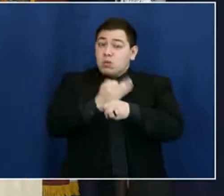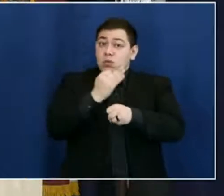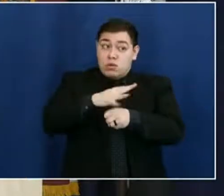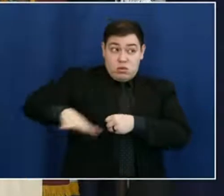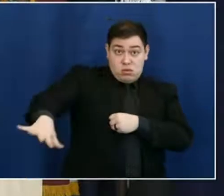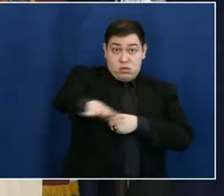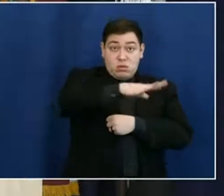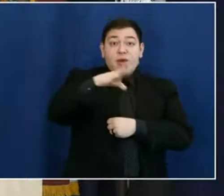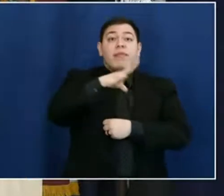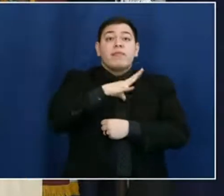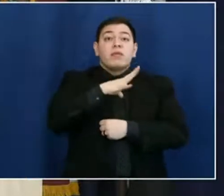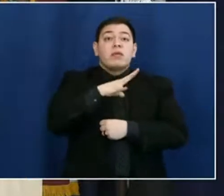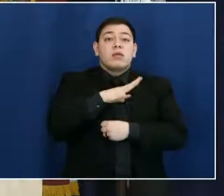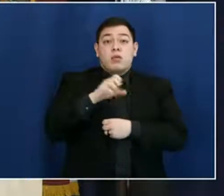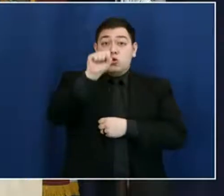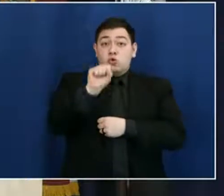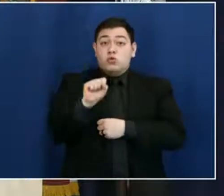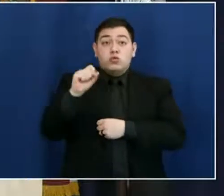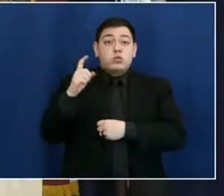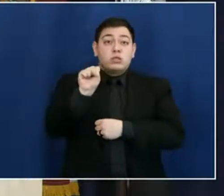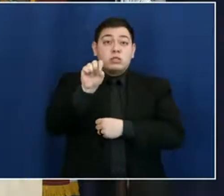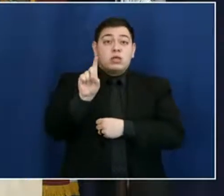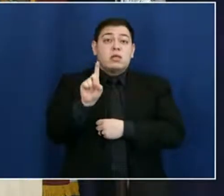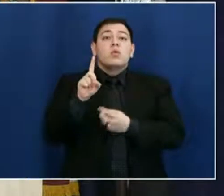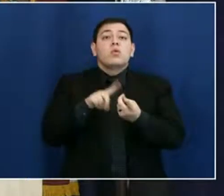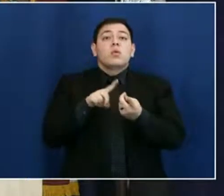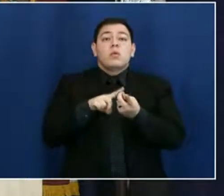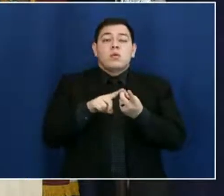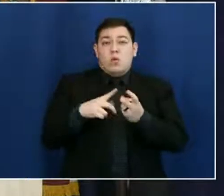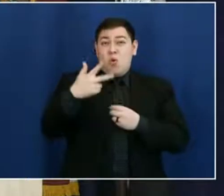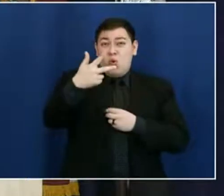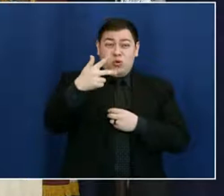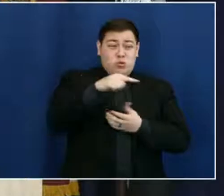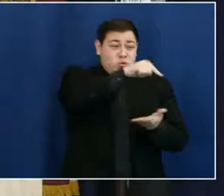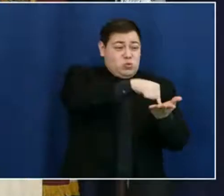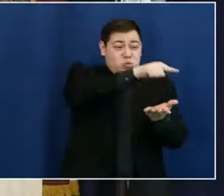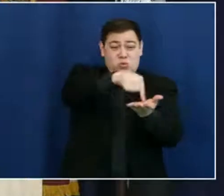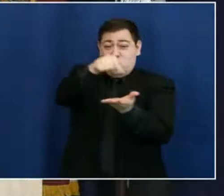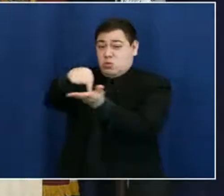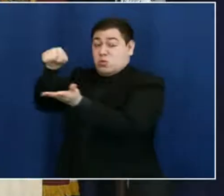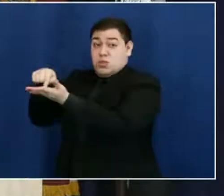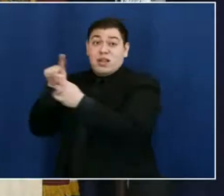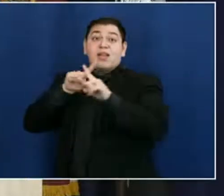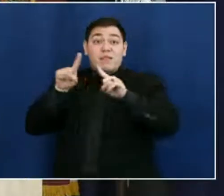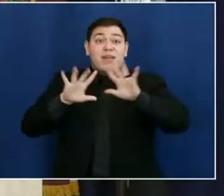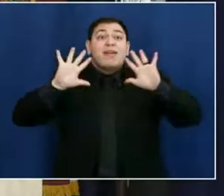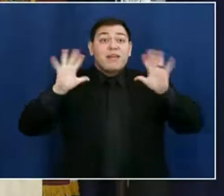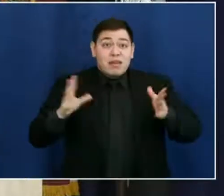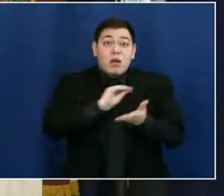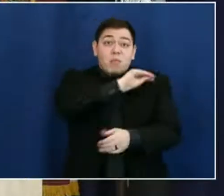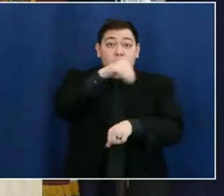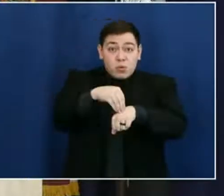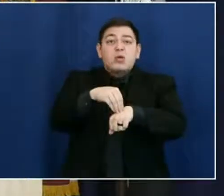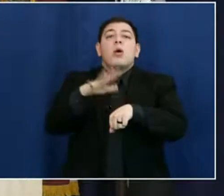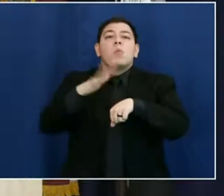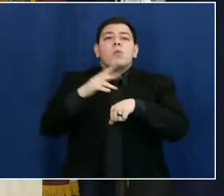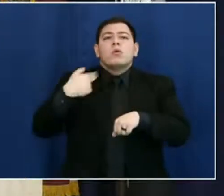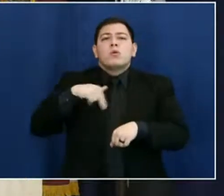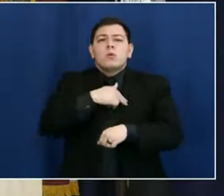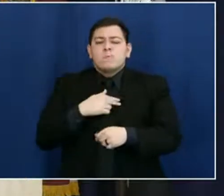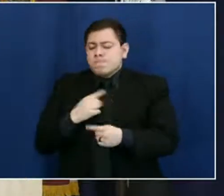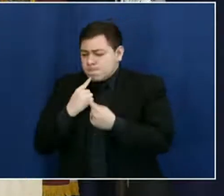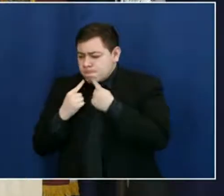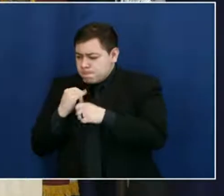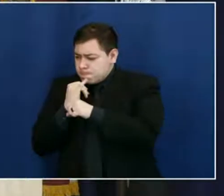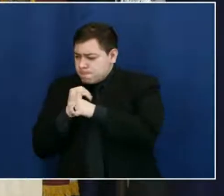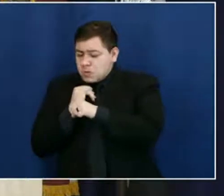comunitarios están en el área del sur de San Diego. Estas son muy importantes porque nos hemos asegurado de haber identificado lugares con los que la